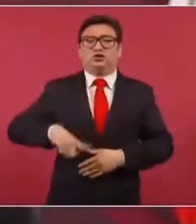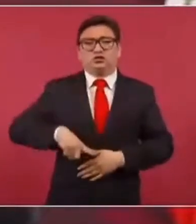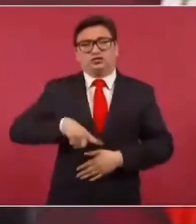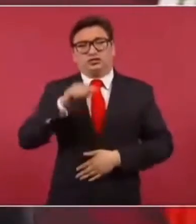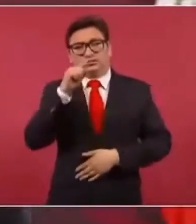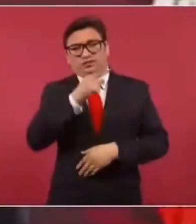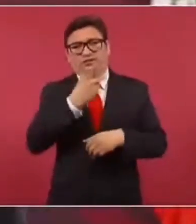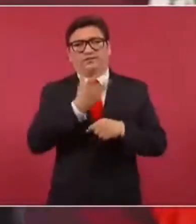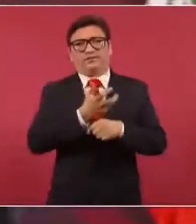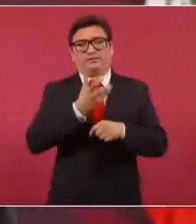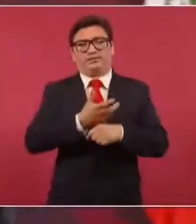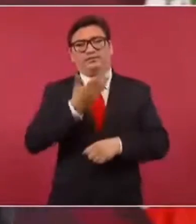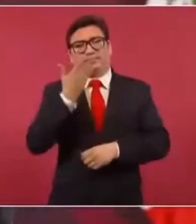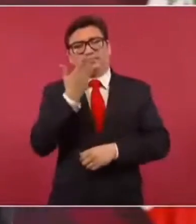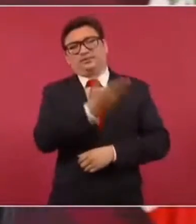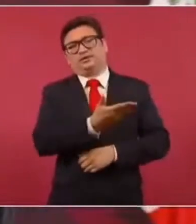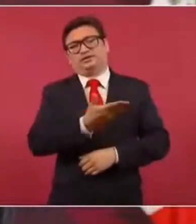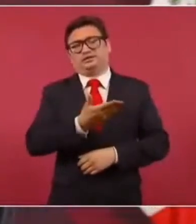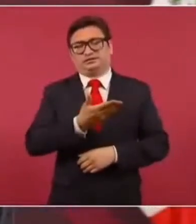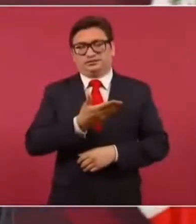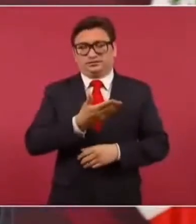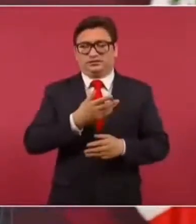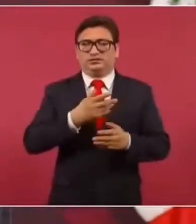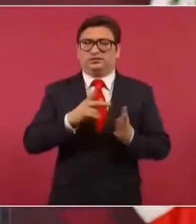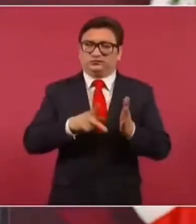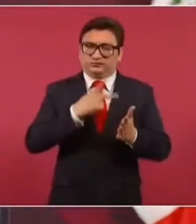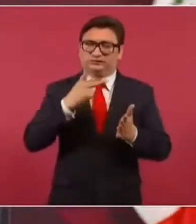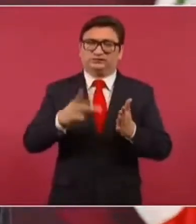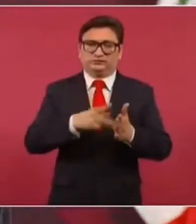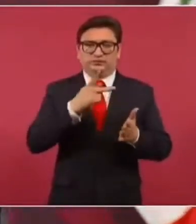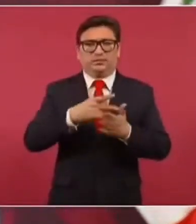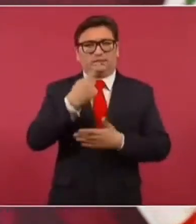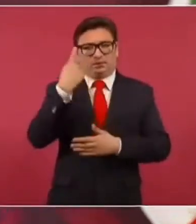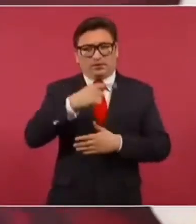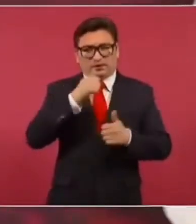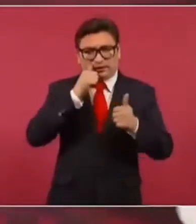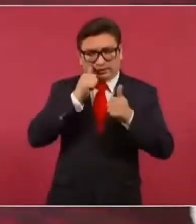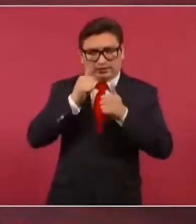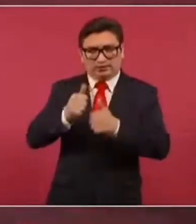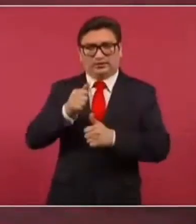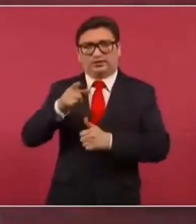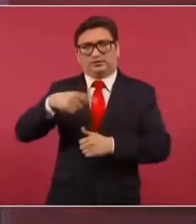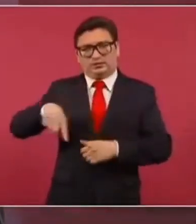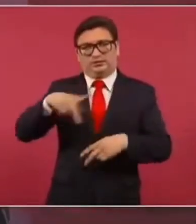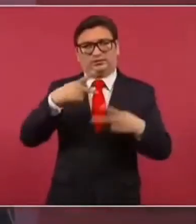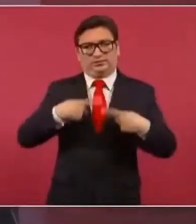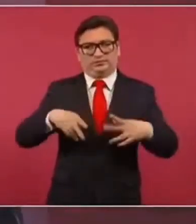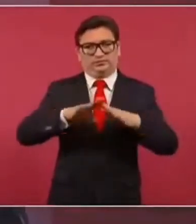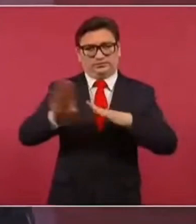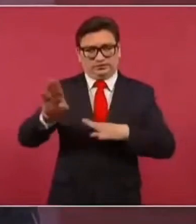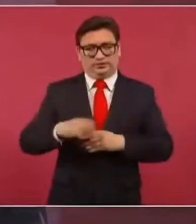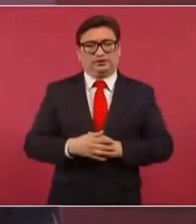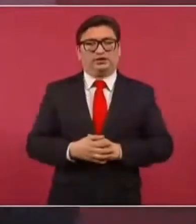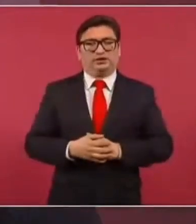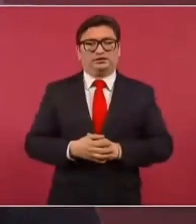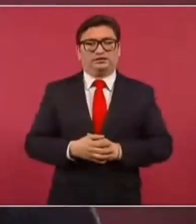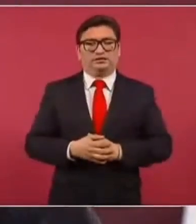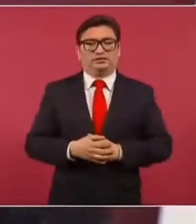Unidos que se atienda a los migrantes para